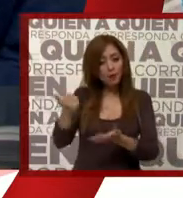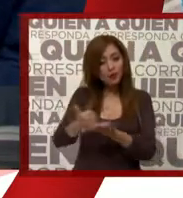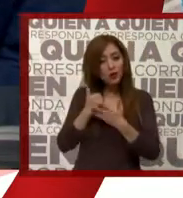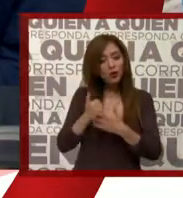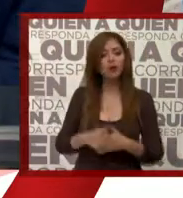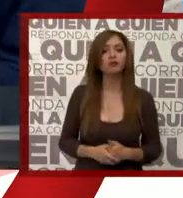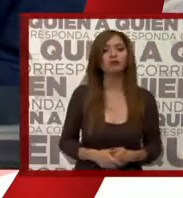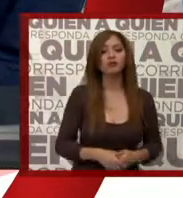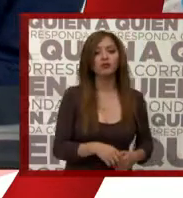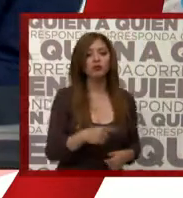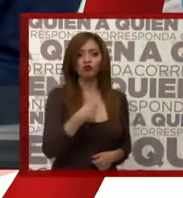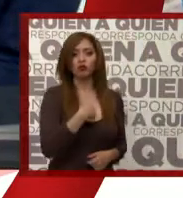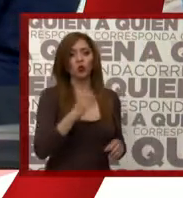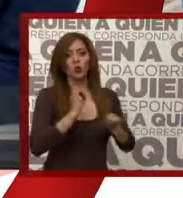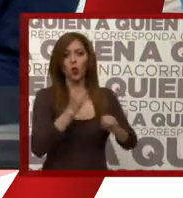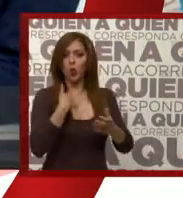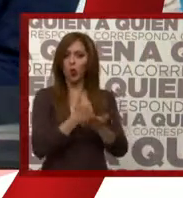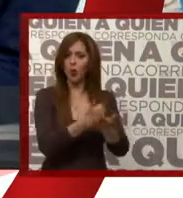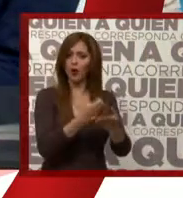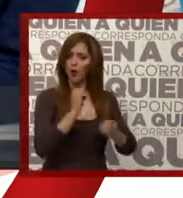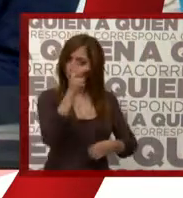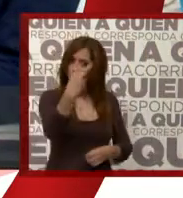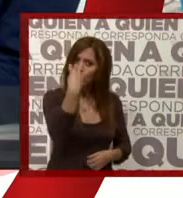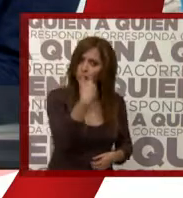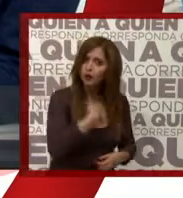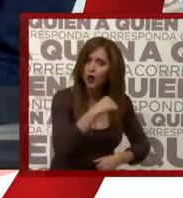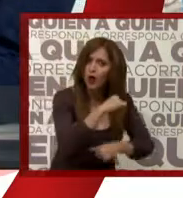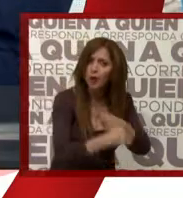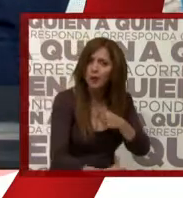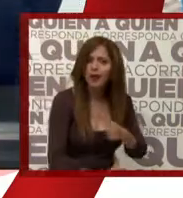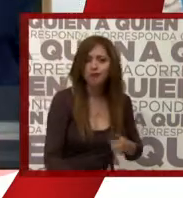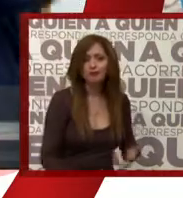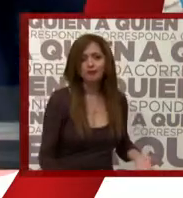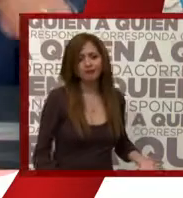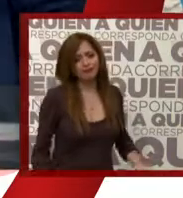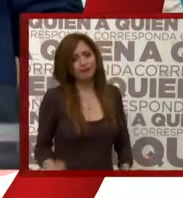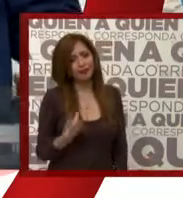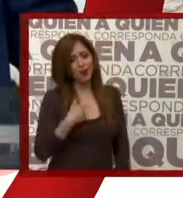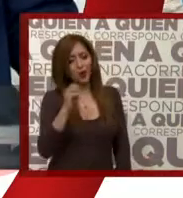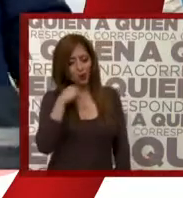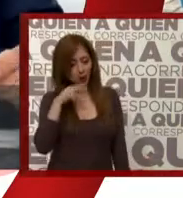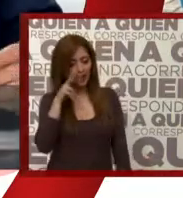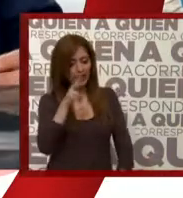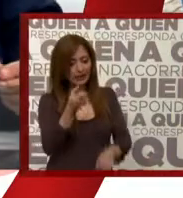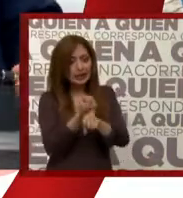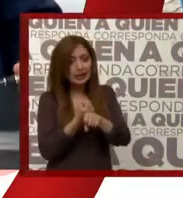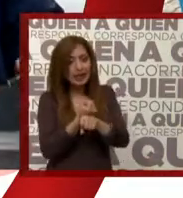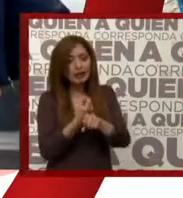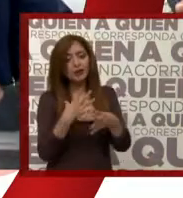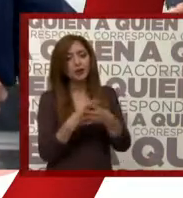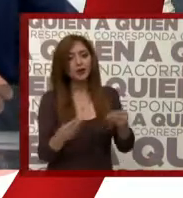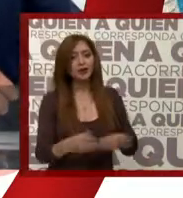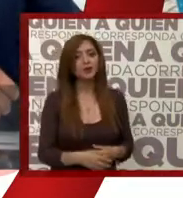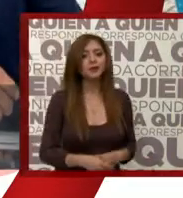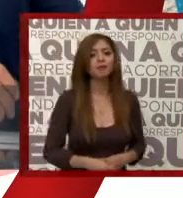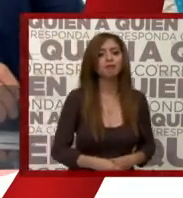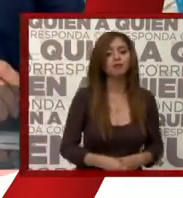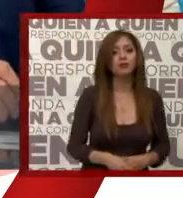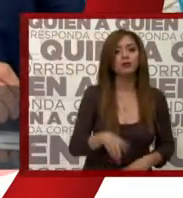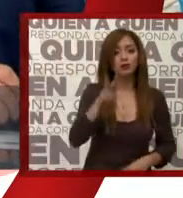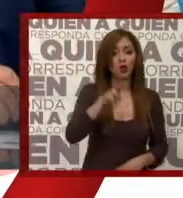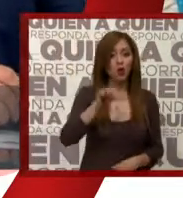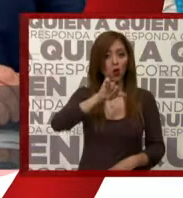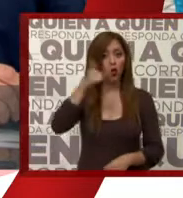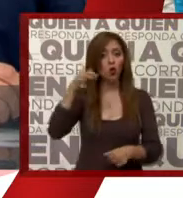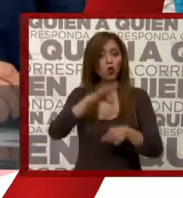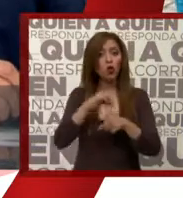estuve en el quirófano, sí me viste ahí. Pero pues. No, hombre, yo vio sangre y me desmayo. Fue mejor lo que hizo, porque hay muchos doctores que no